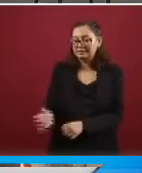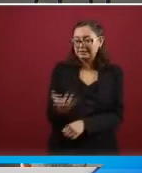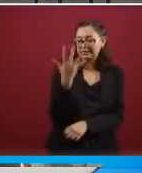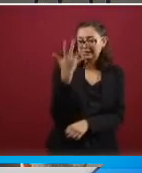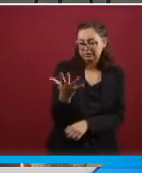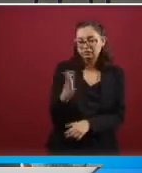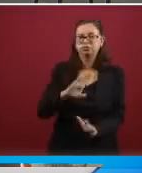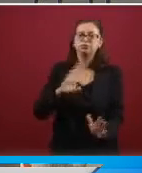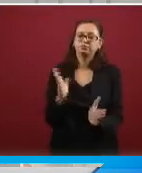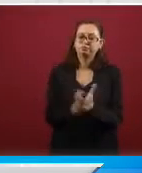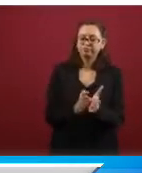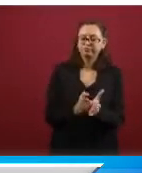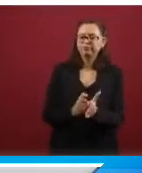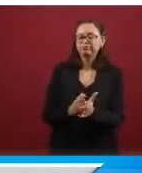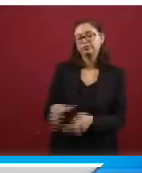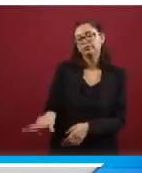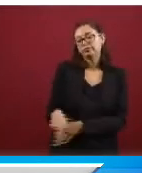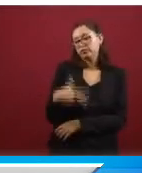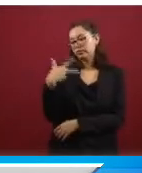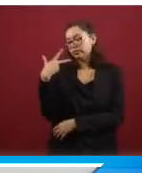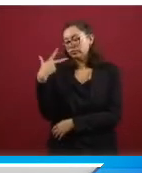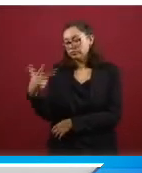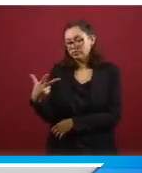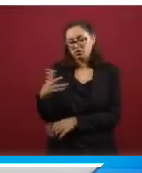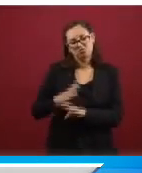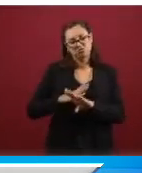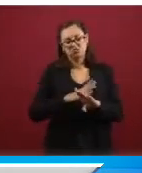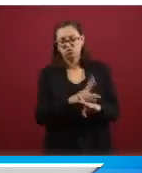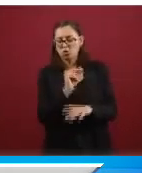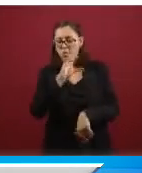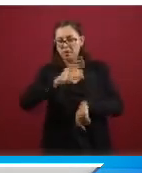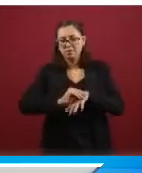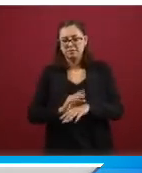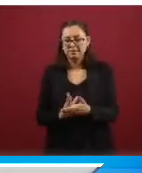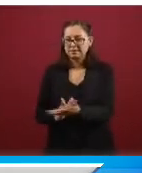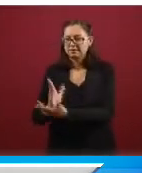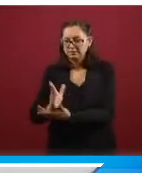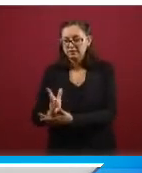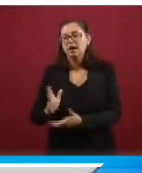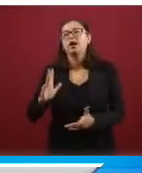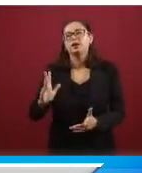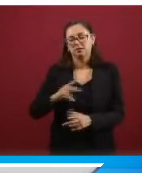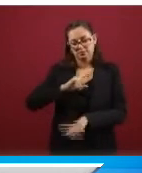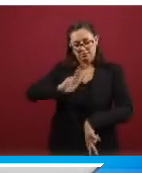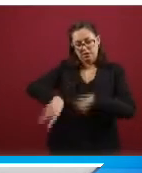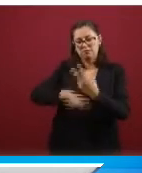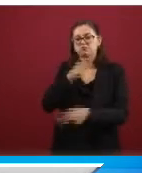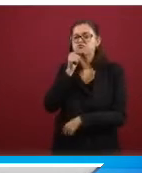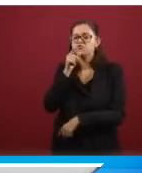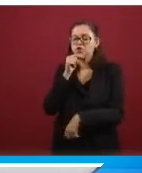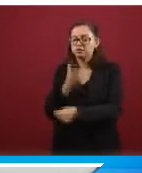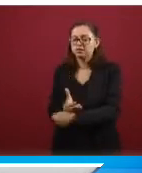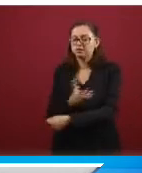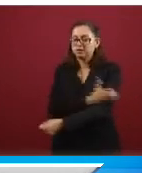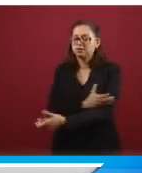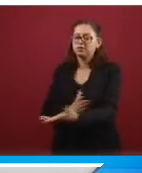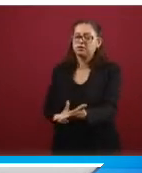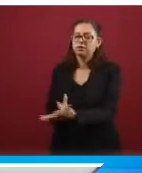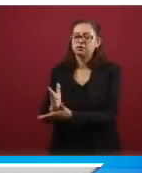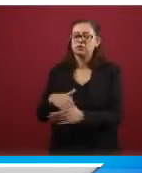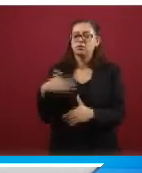por litro. Con precio bajo, gasolina regular marca Rendichicas a 19.18, gasolina premium marca Orsan